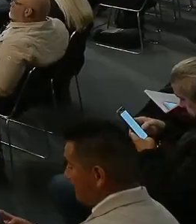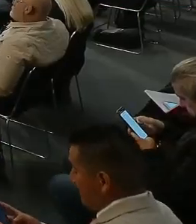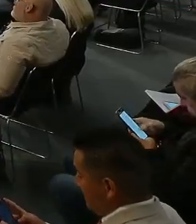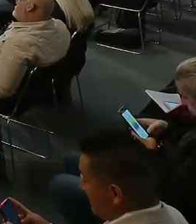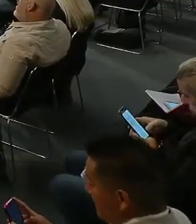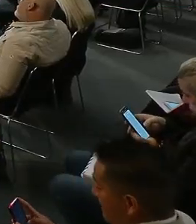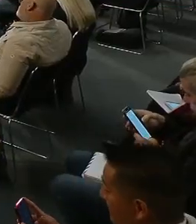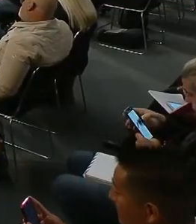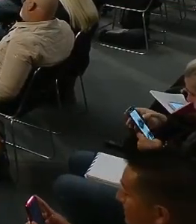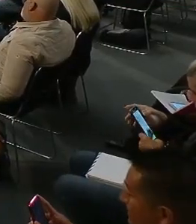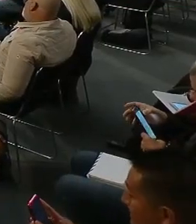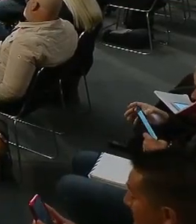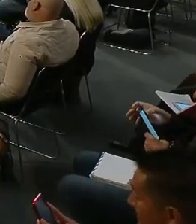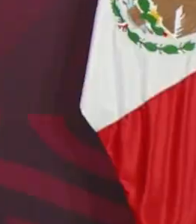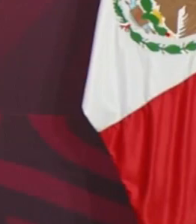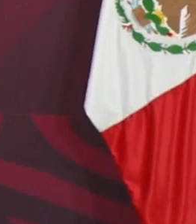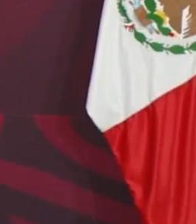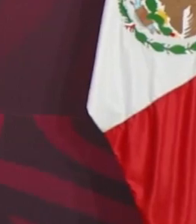5 o 6 años.